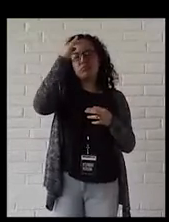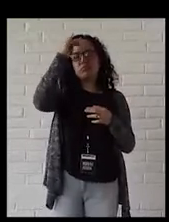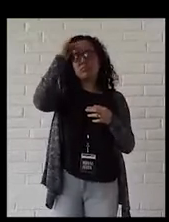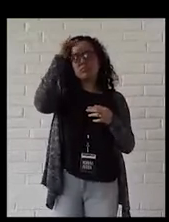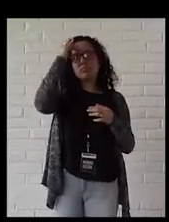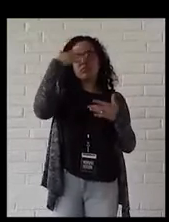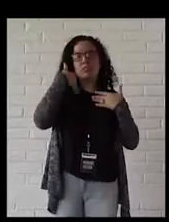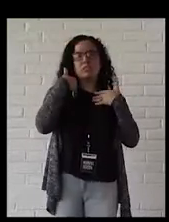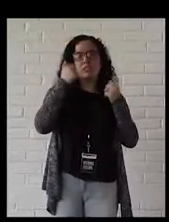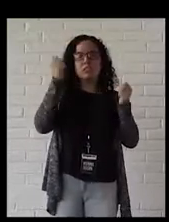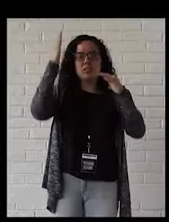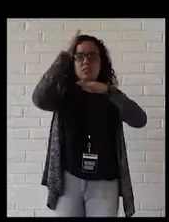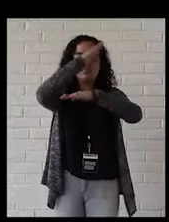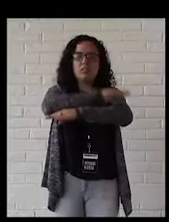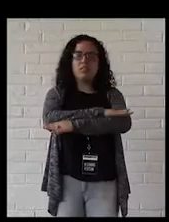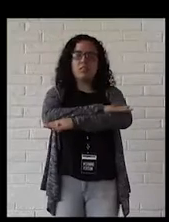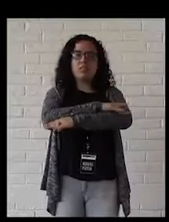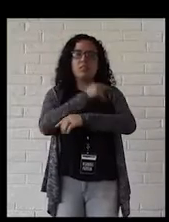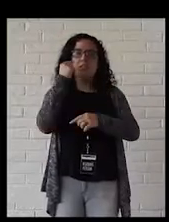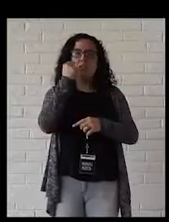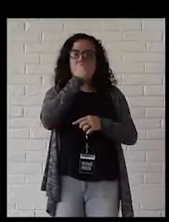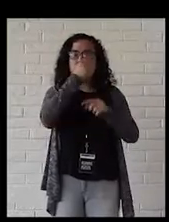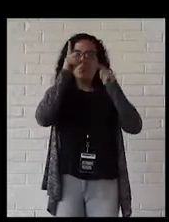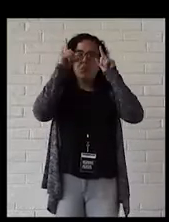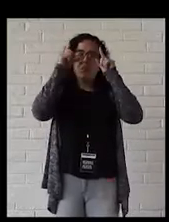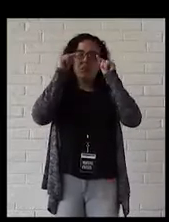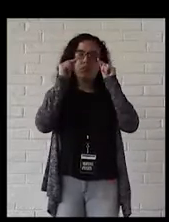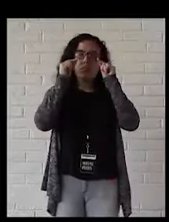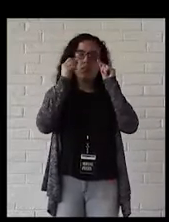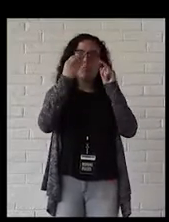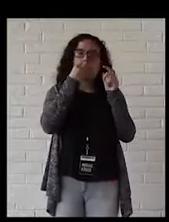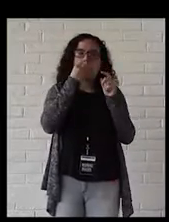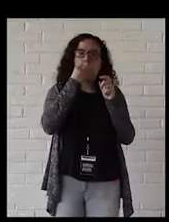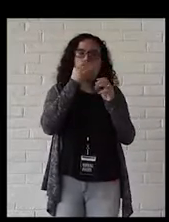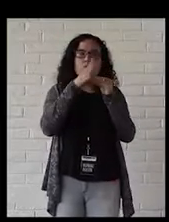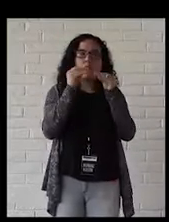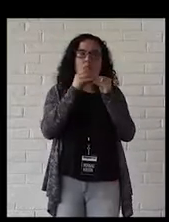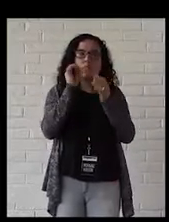parar, con los ojos cerrados, y comíamos solo fruta.